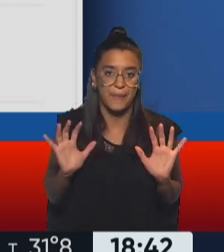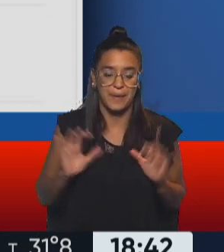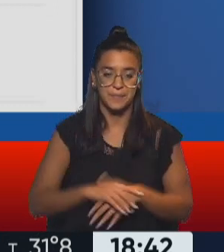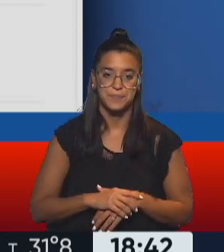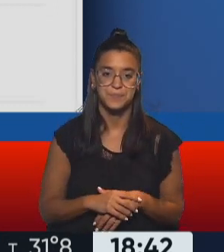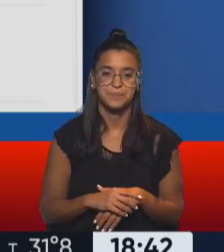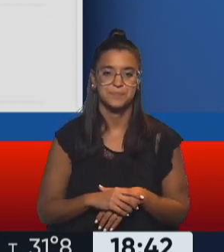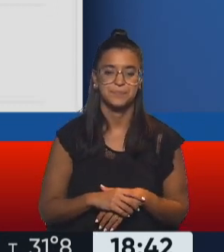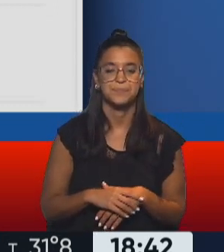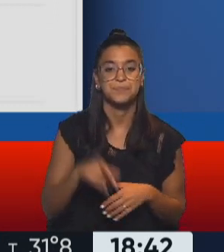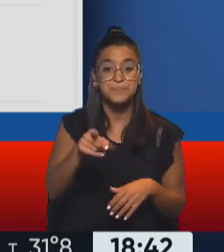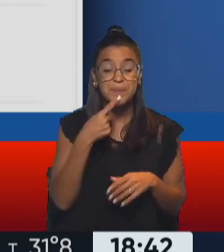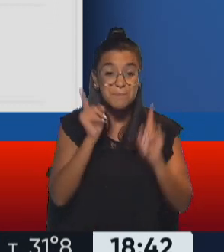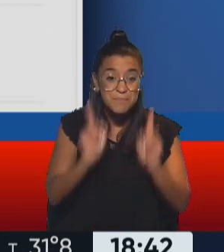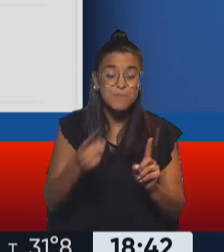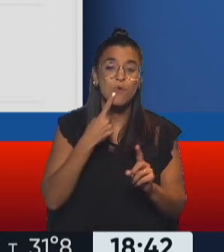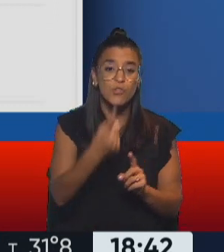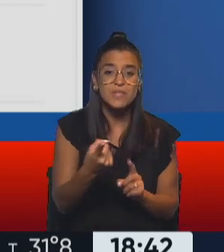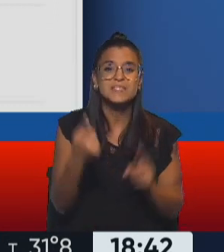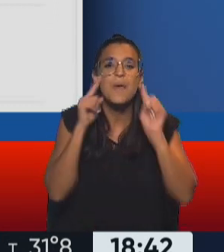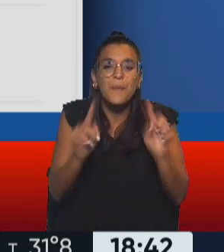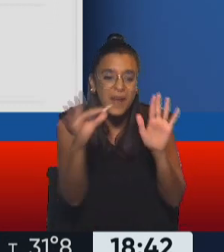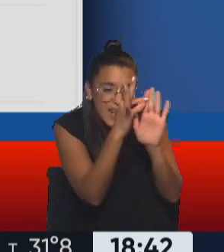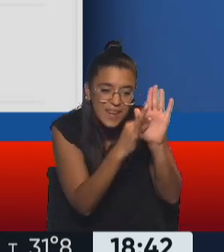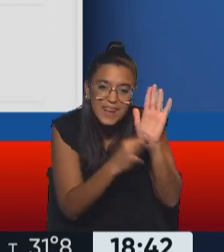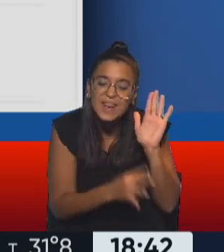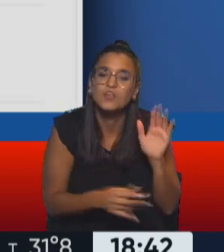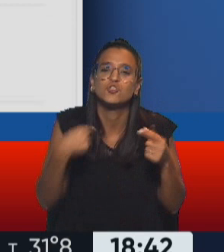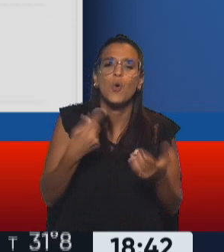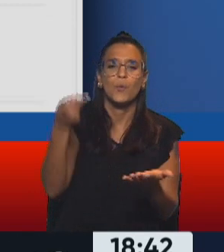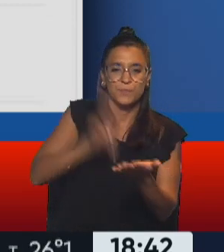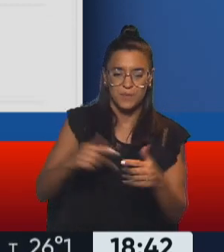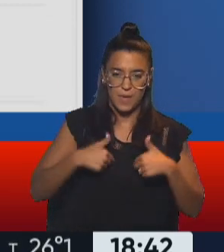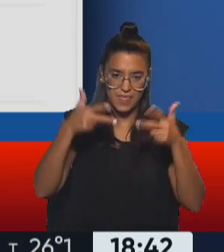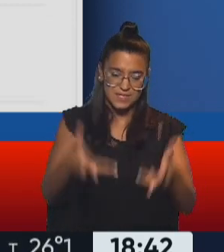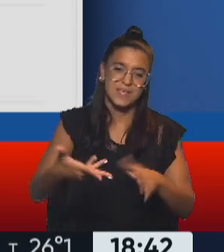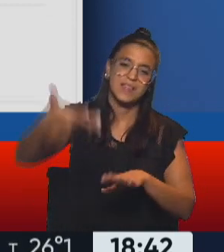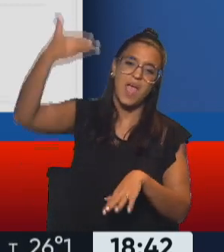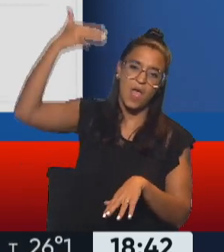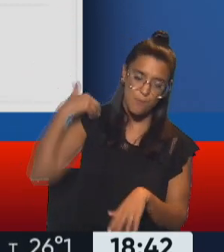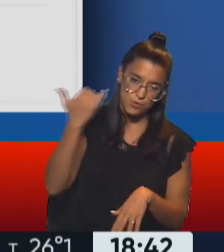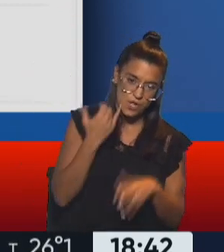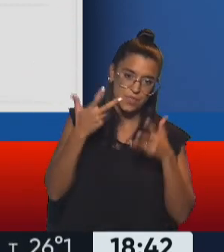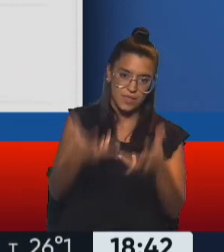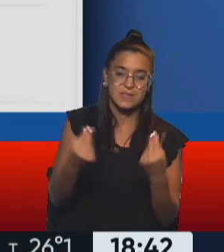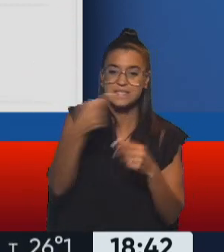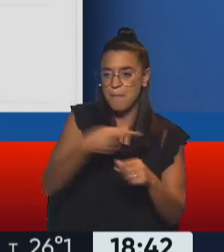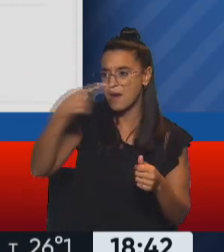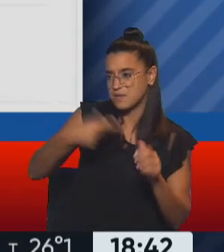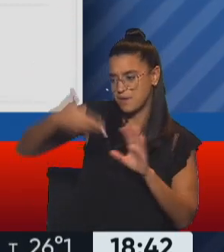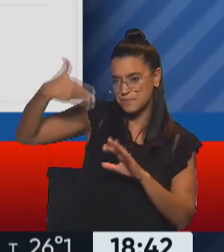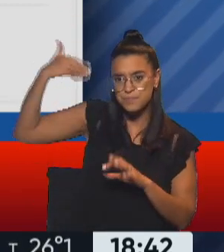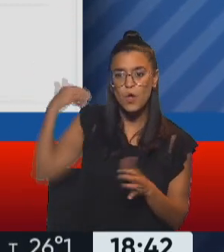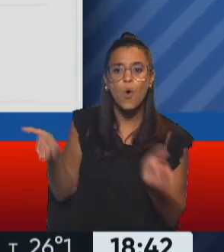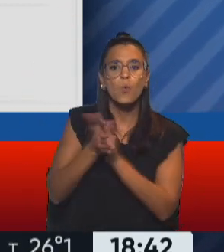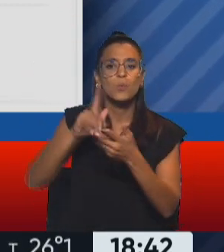cumplimiento. Esto que dice de revisar la letra chica, Gaby, yo voy a repetir algo que vengo diciendo desde hace un montón de tiempo, desde hace semanas.